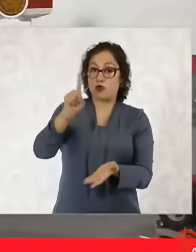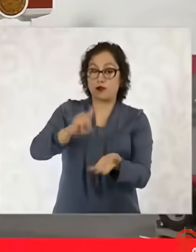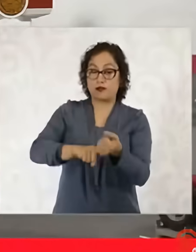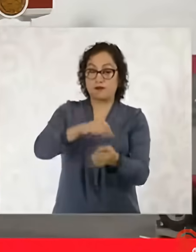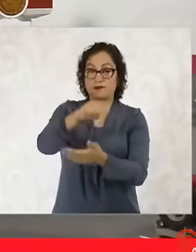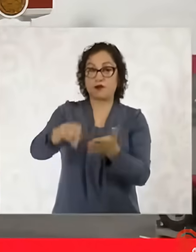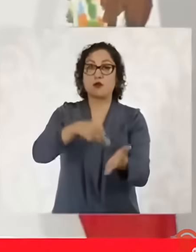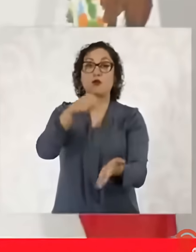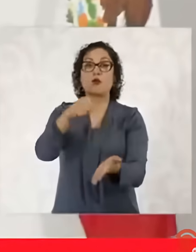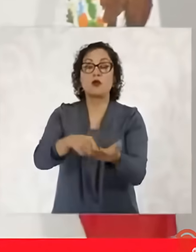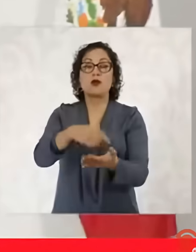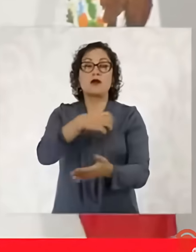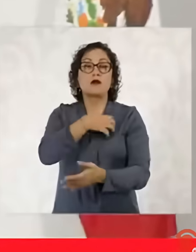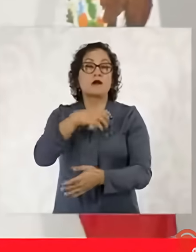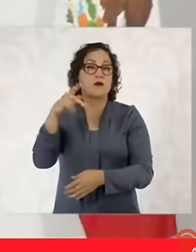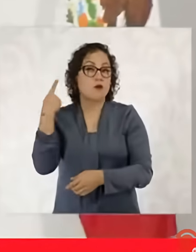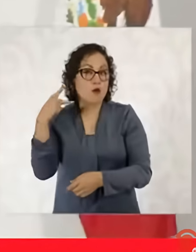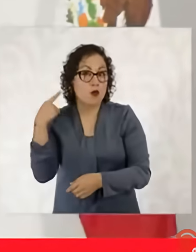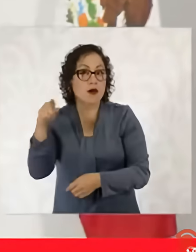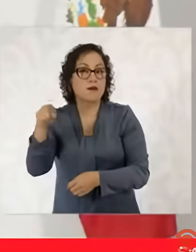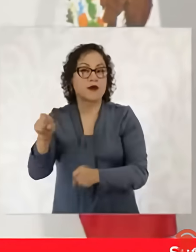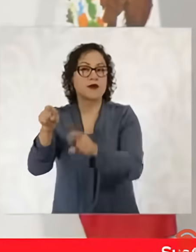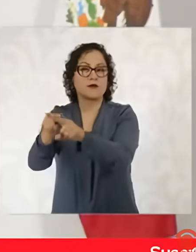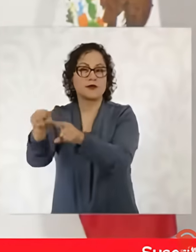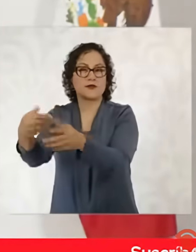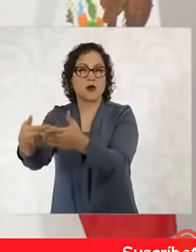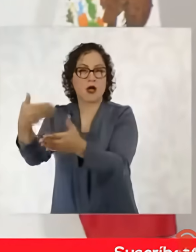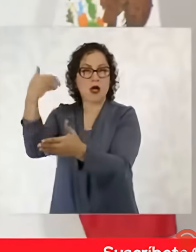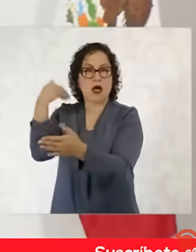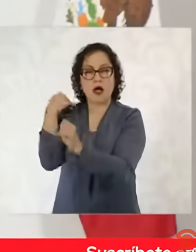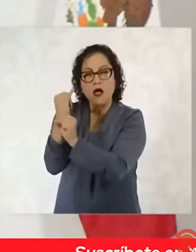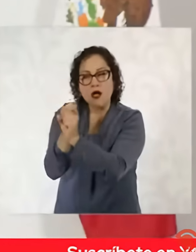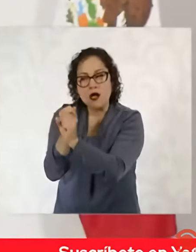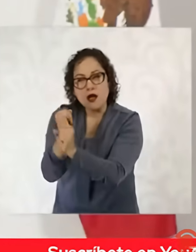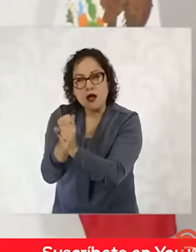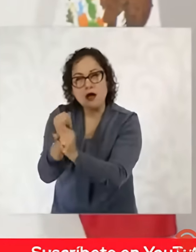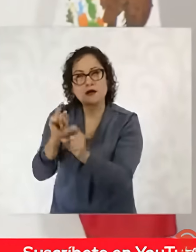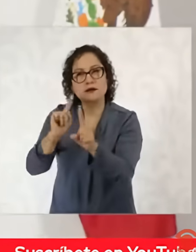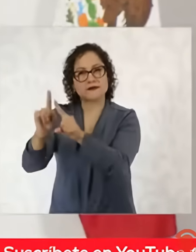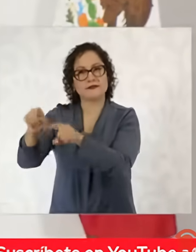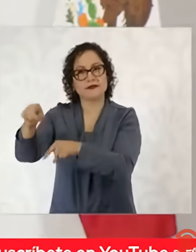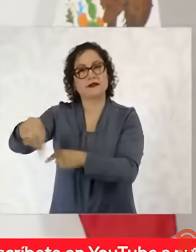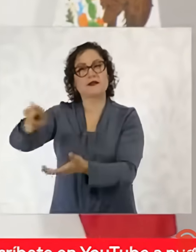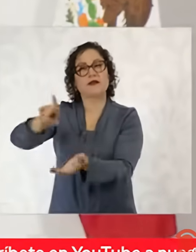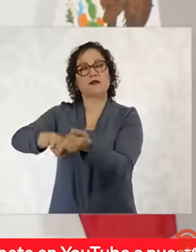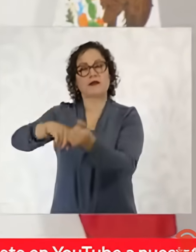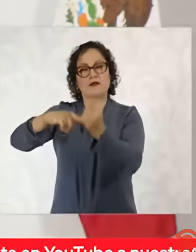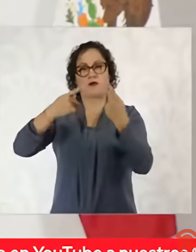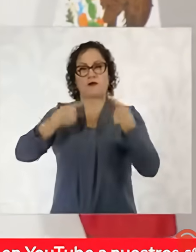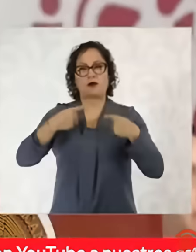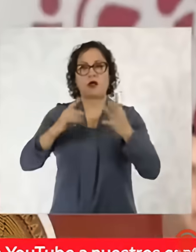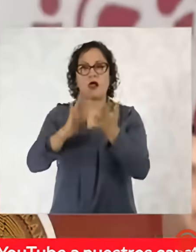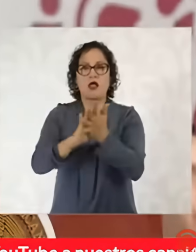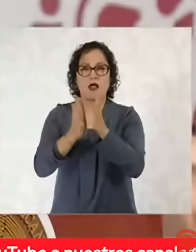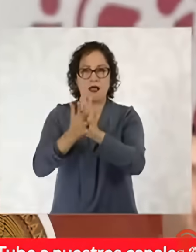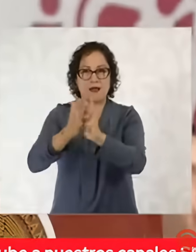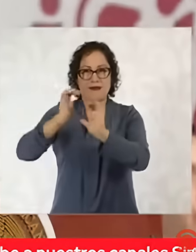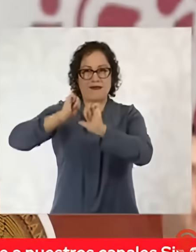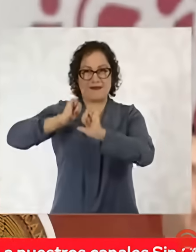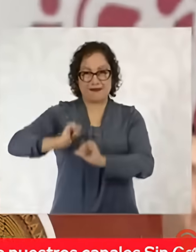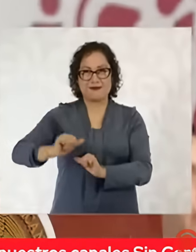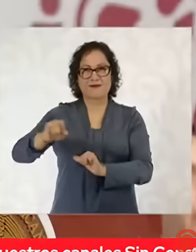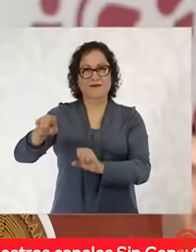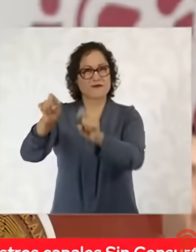Puebla, resultado de meses de investigación contra servidores públicos vinculados con el crimen organizado, en una operación en conjunto con las